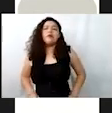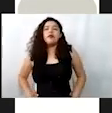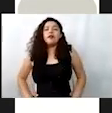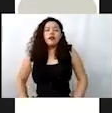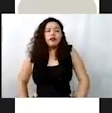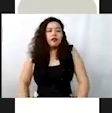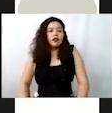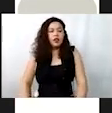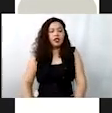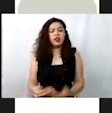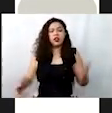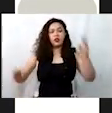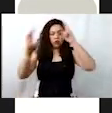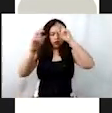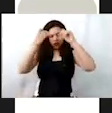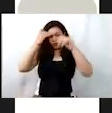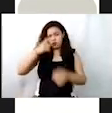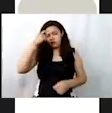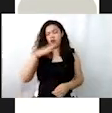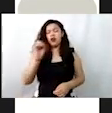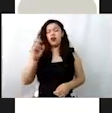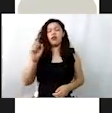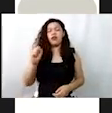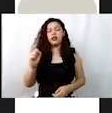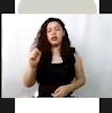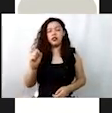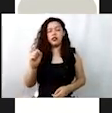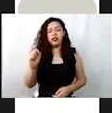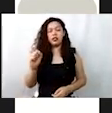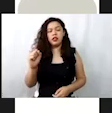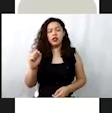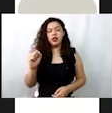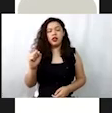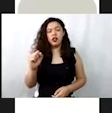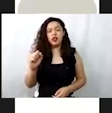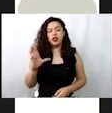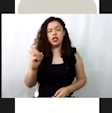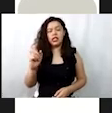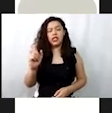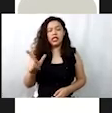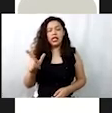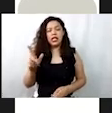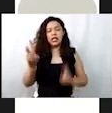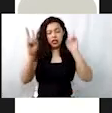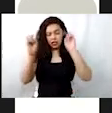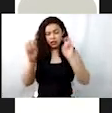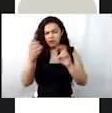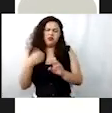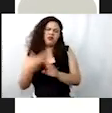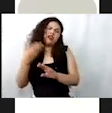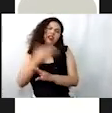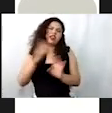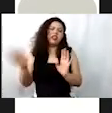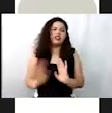es tarde para seguir difundiendo los ODS. Hay gente que me ha hecho esta pregunta, porque yo he difundido este tema incluso antes de que se terminaran